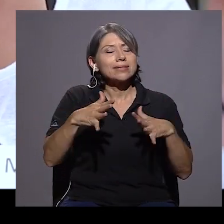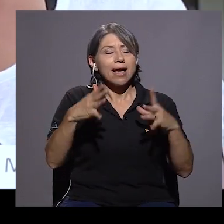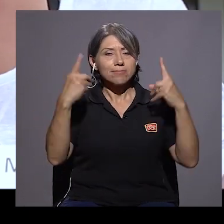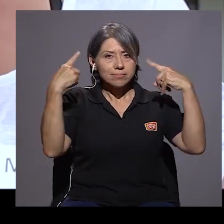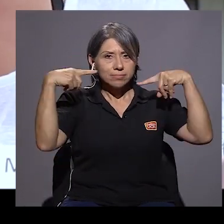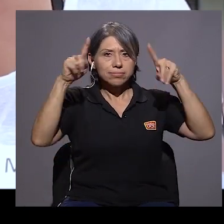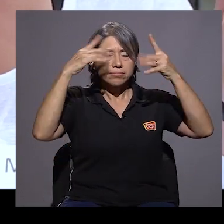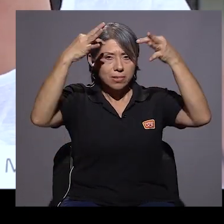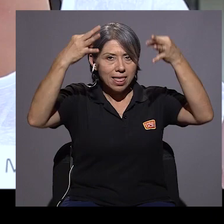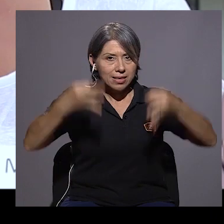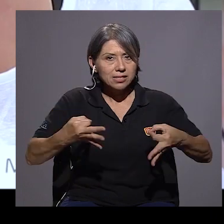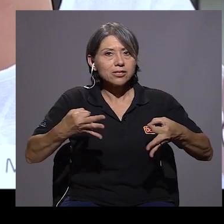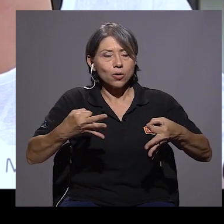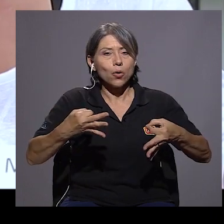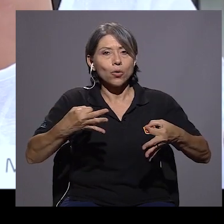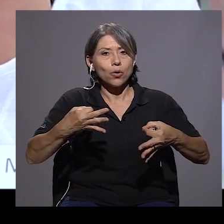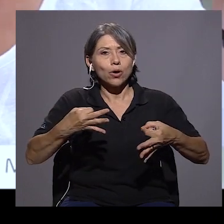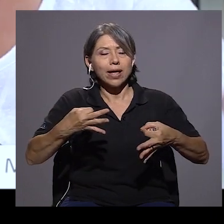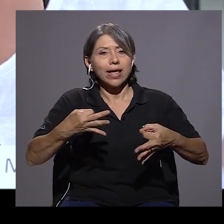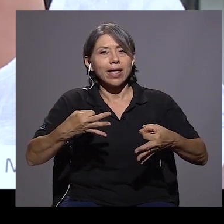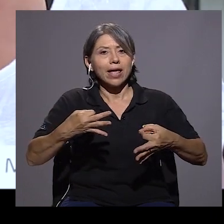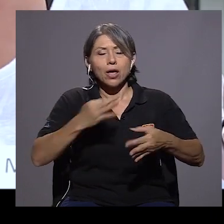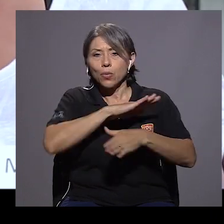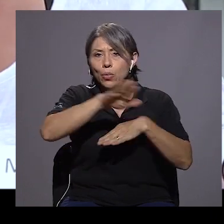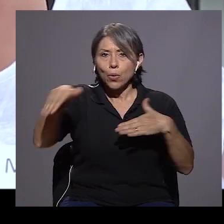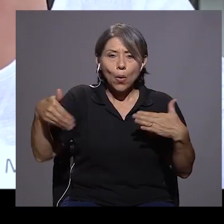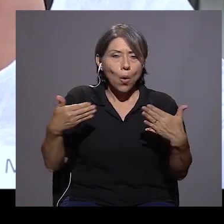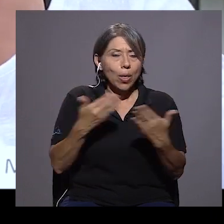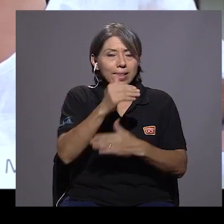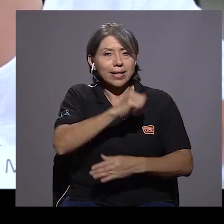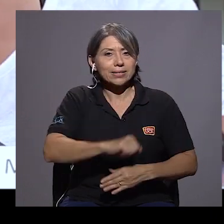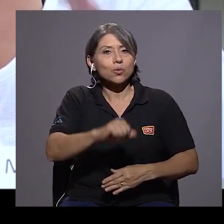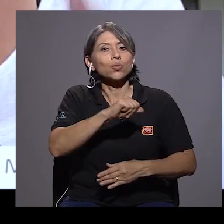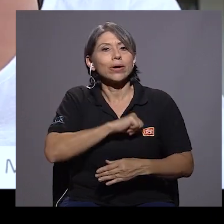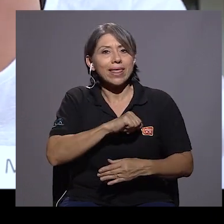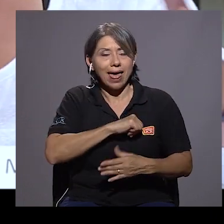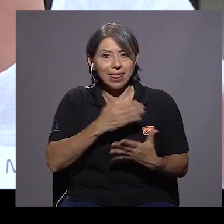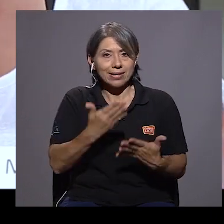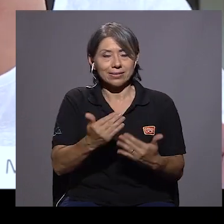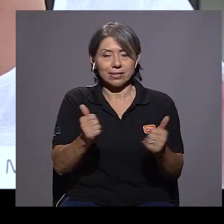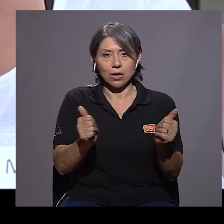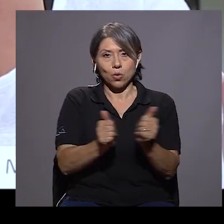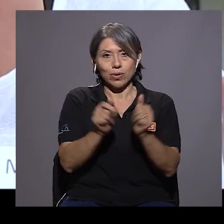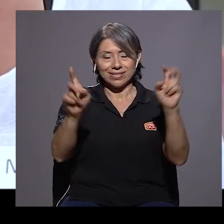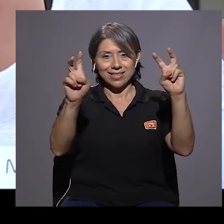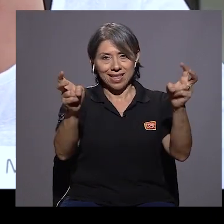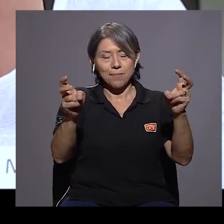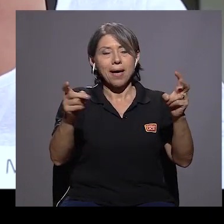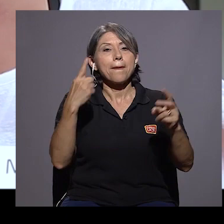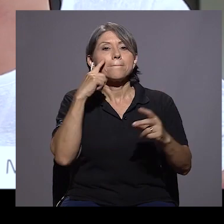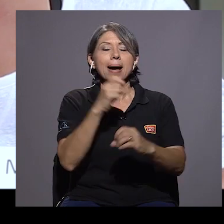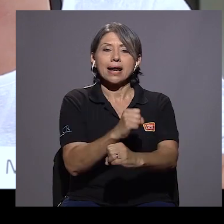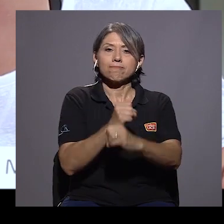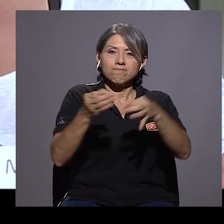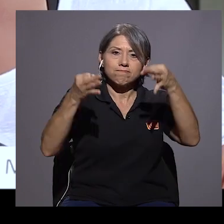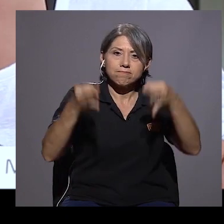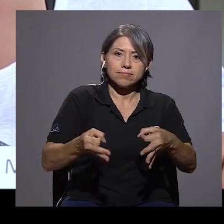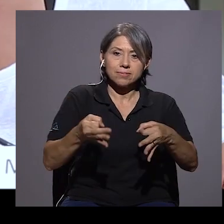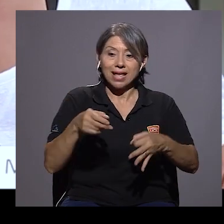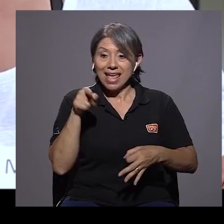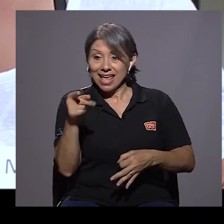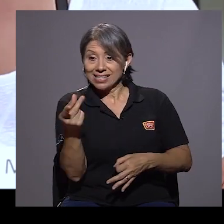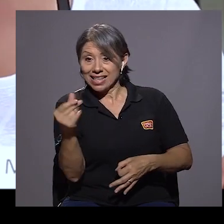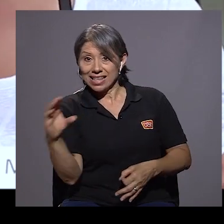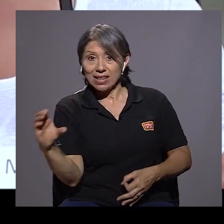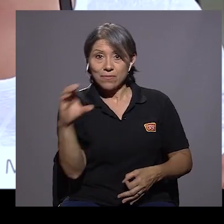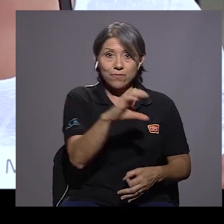es necesario que se llegue a una decisión por parte de todas las autoridades competentes con este tema, de